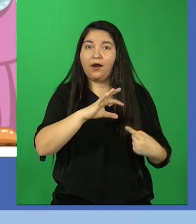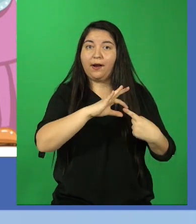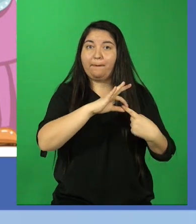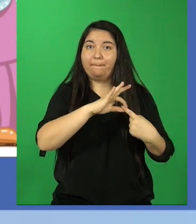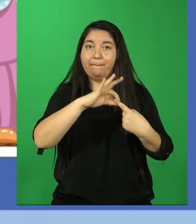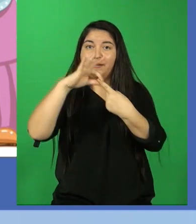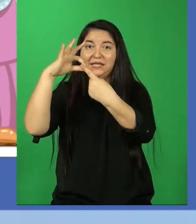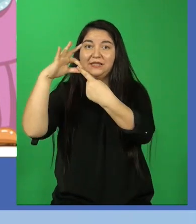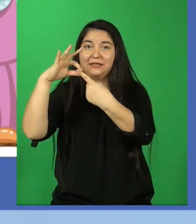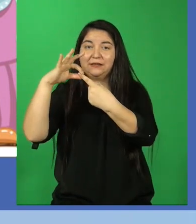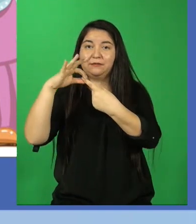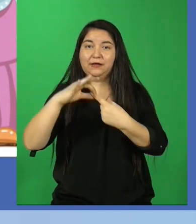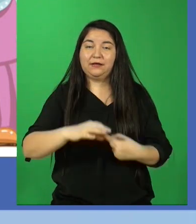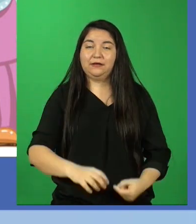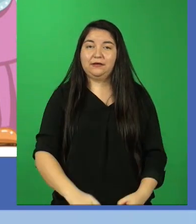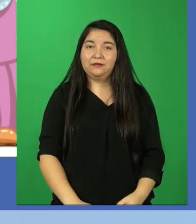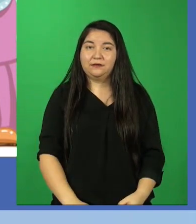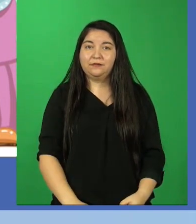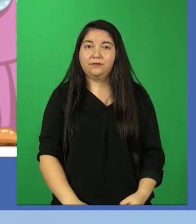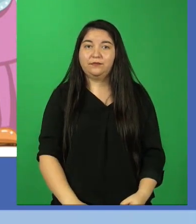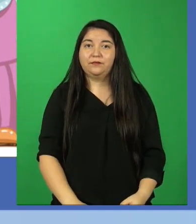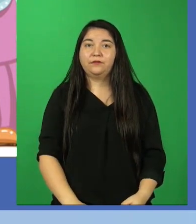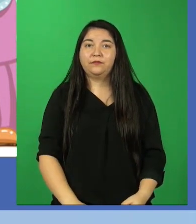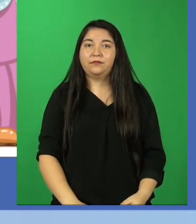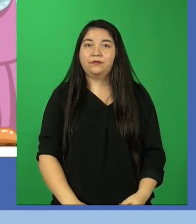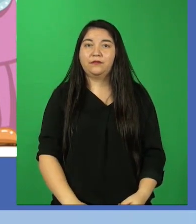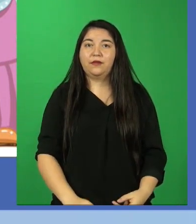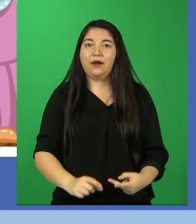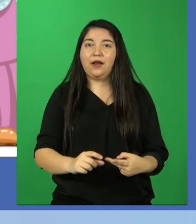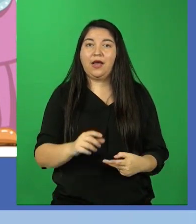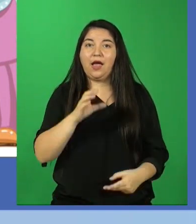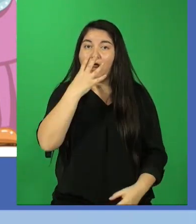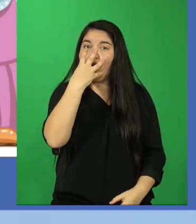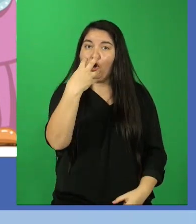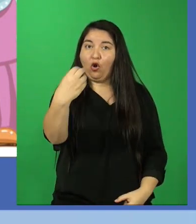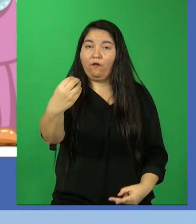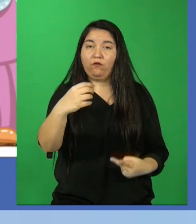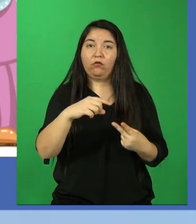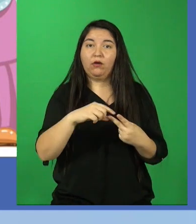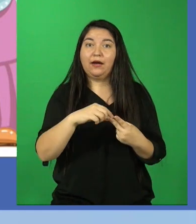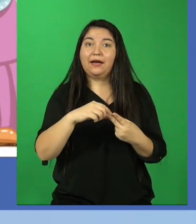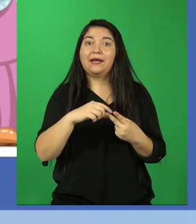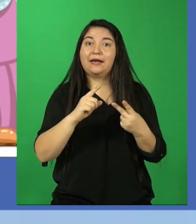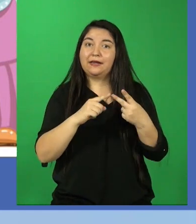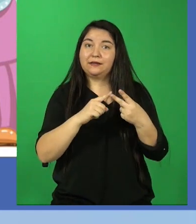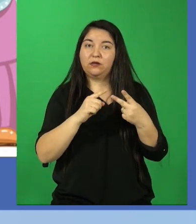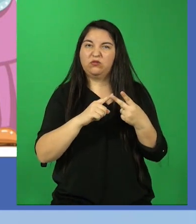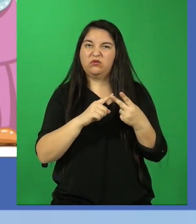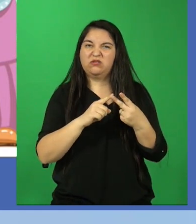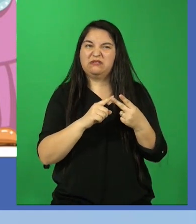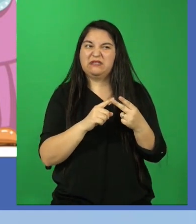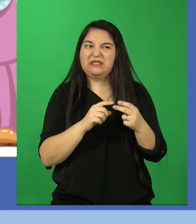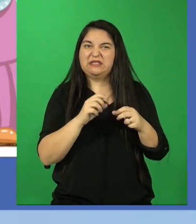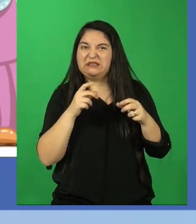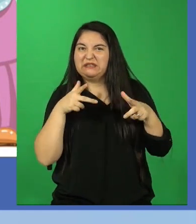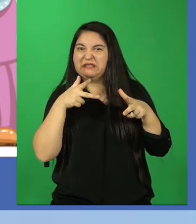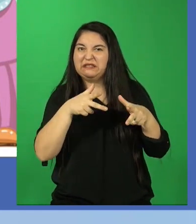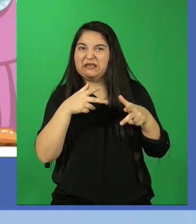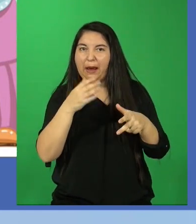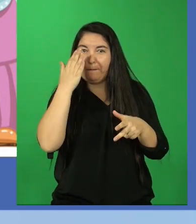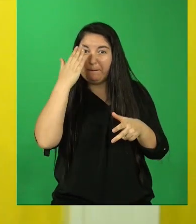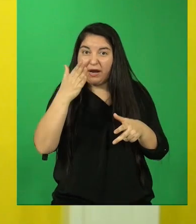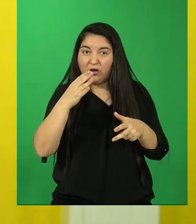el personaje principal, el lobo sería el antagonista y la abuelita sería